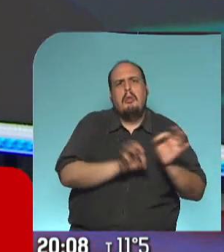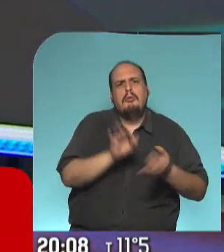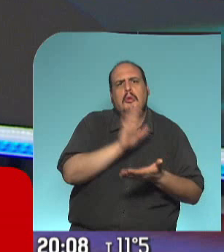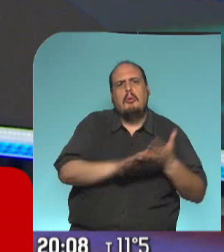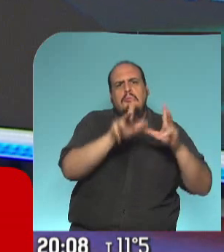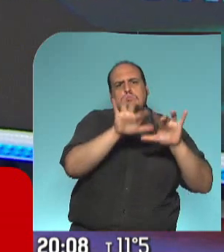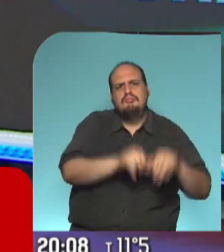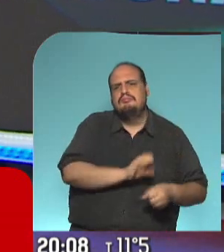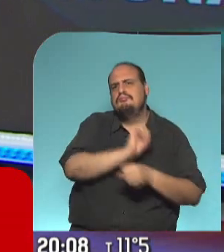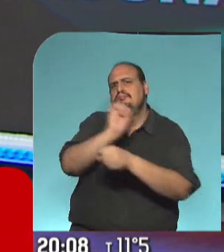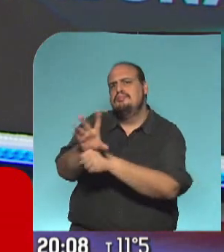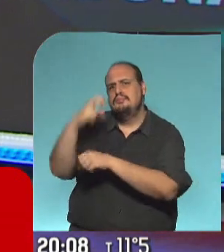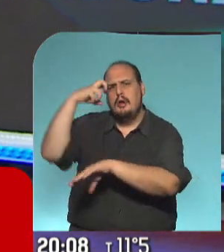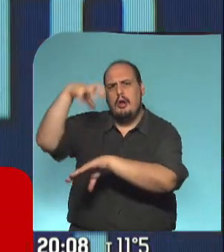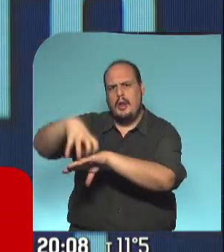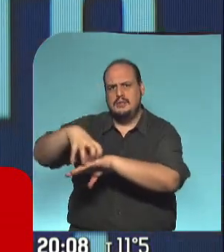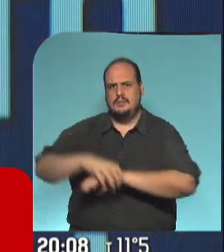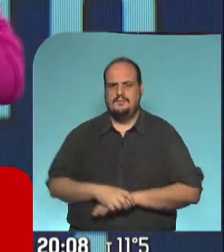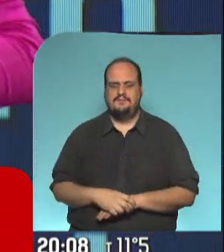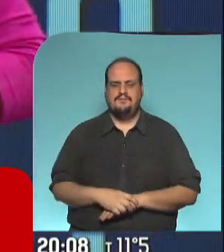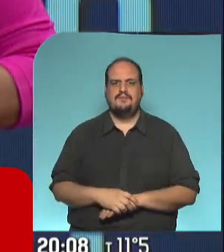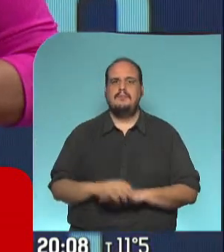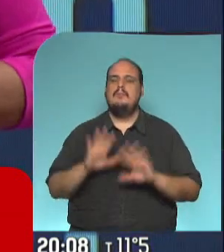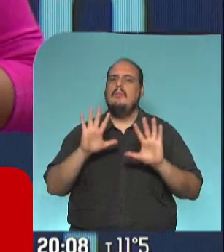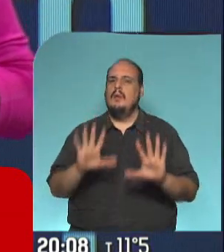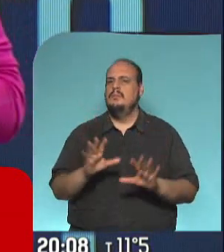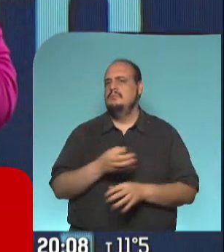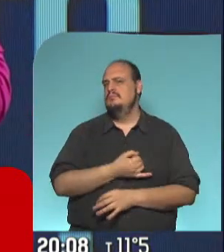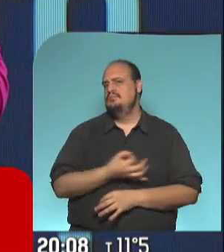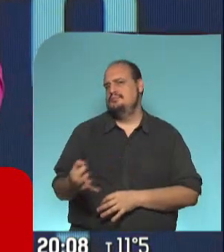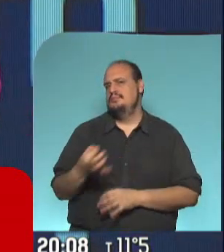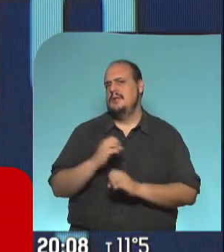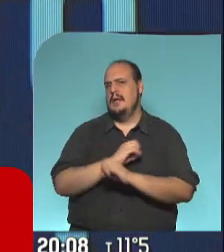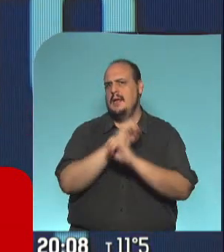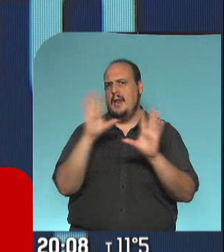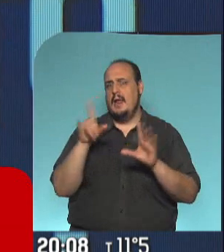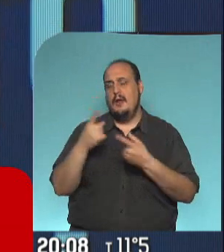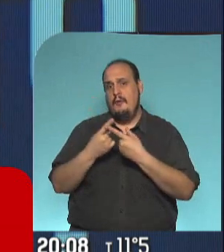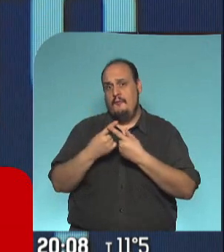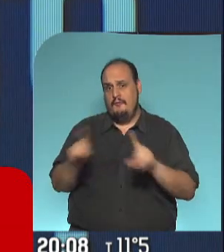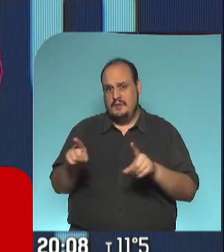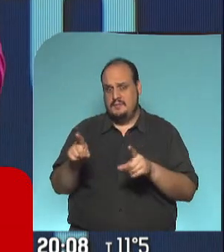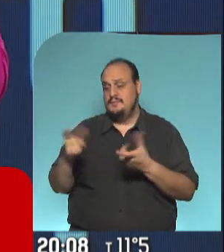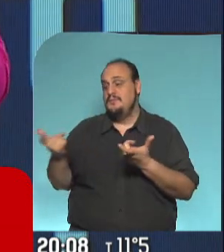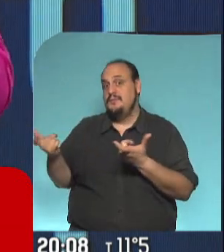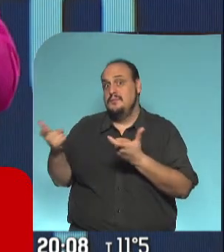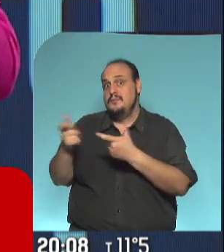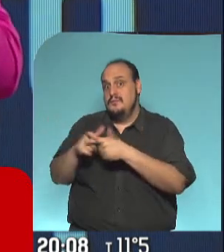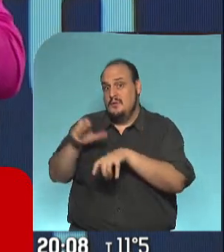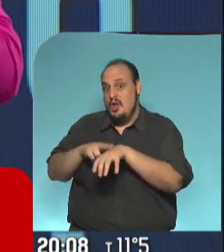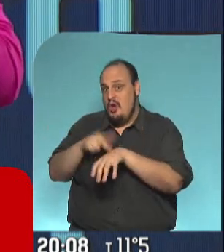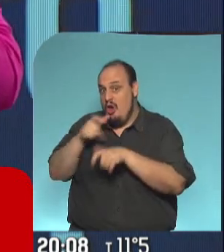por el Congreso. ¿Bien? Sí, y así está claro, Ariel, porque claro, hay que diferenciar estas dos cosas. El Consejo Consultivo